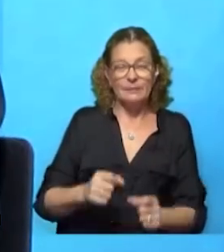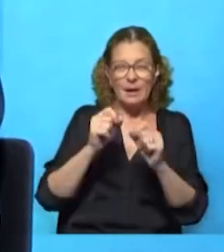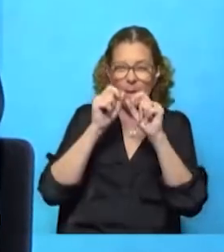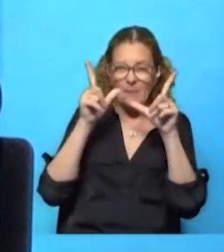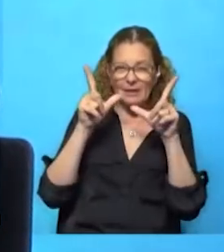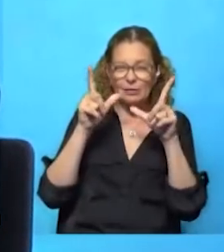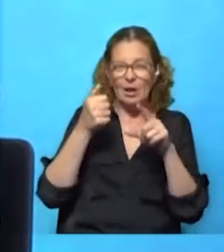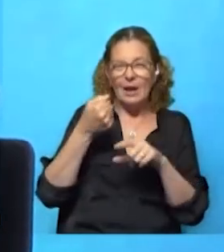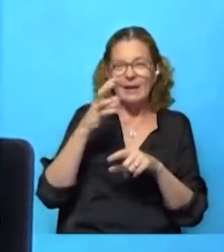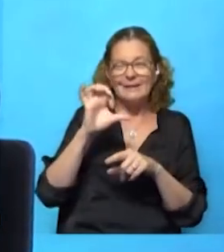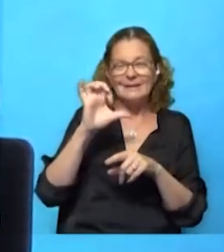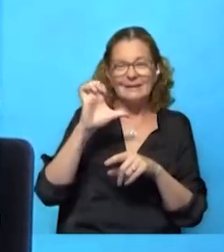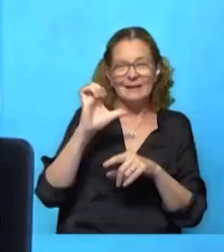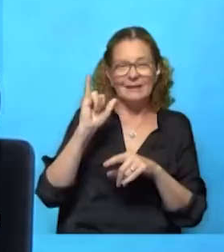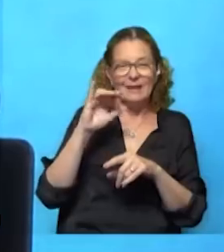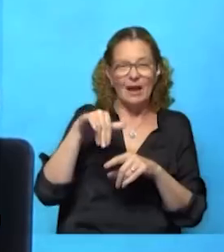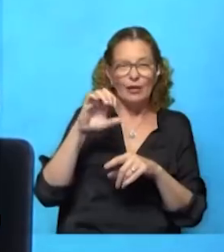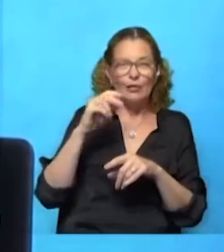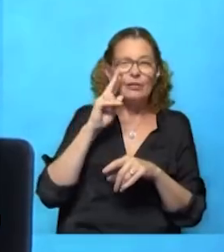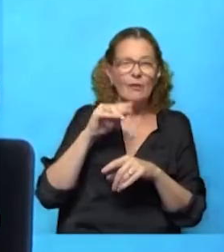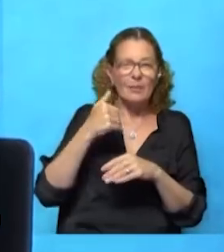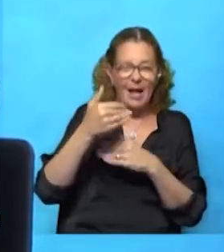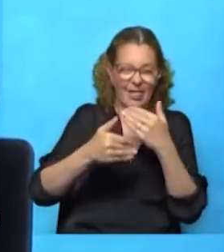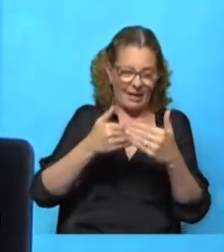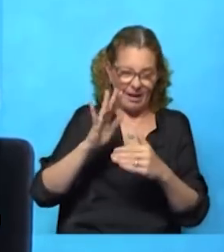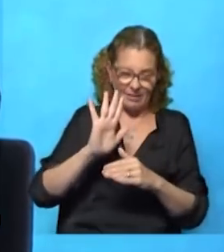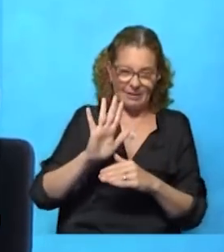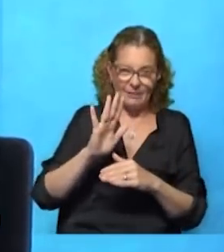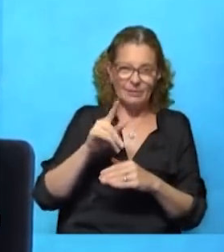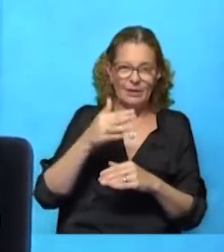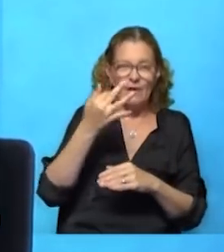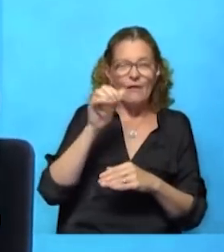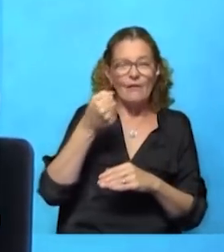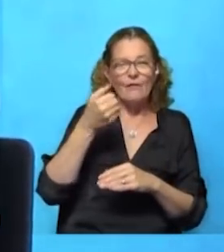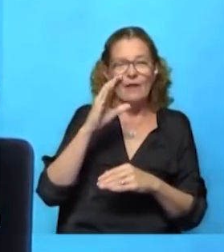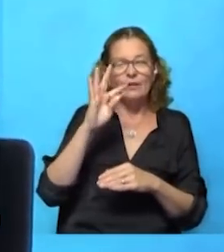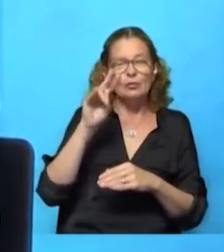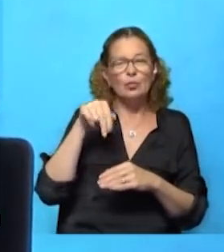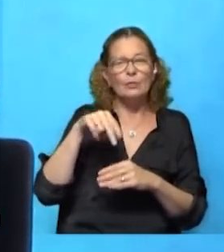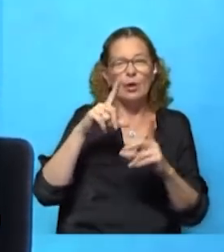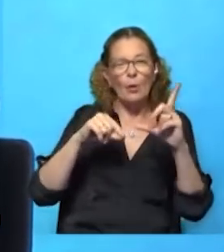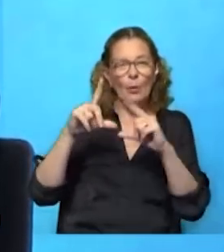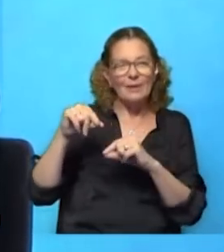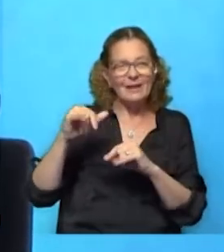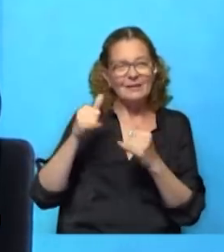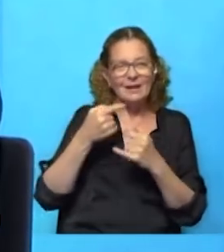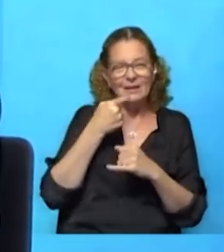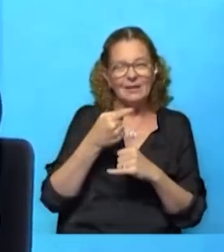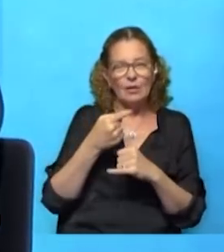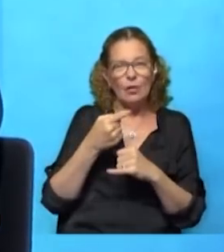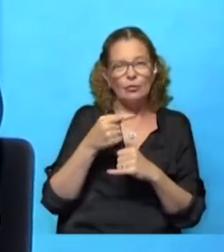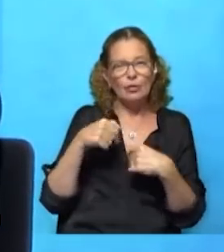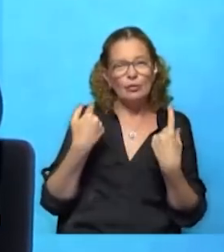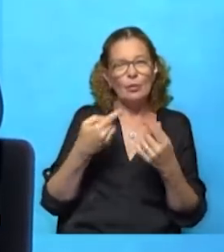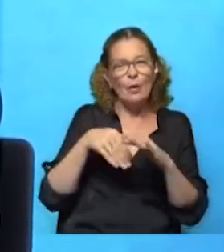de asesiano como decíamos se va a ver más adelante esté más allá que que desde fatuo se hizo alguna encuesta ya consultando nosotros